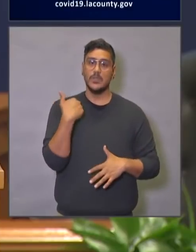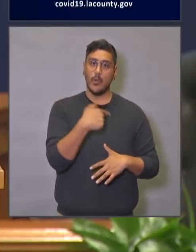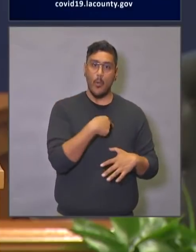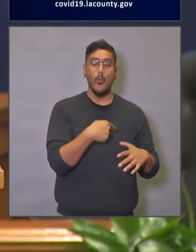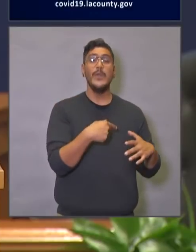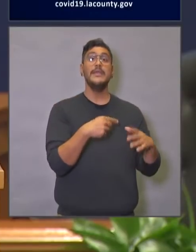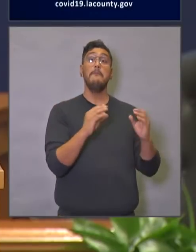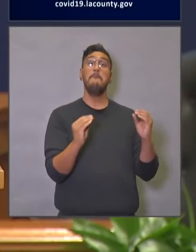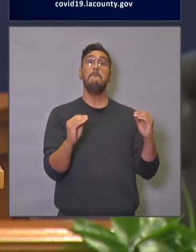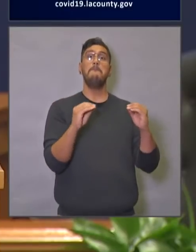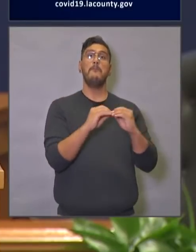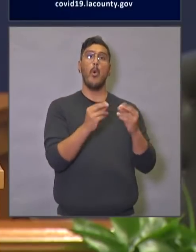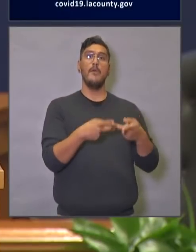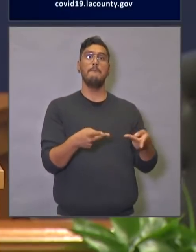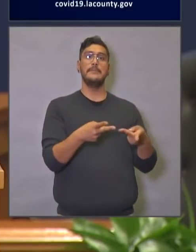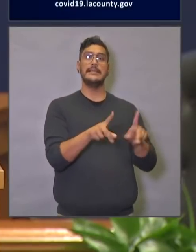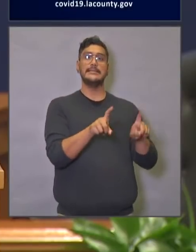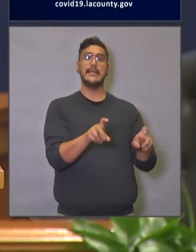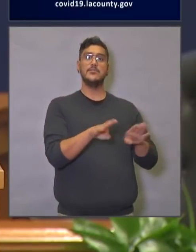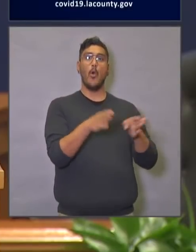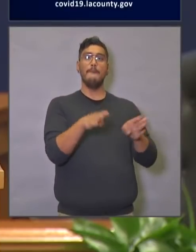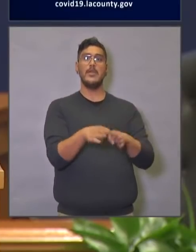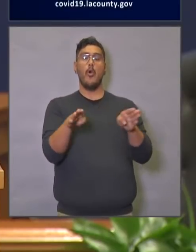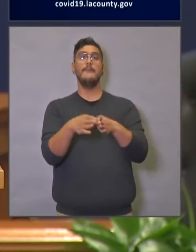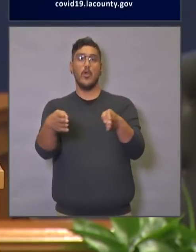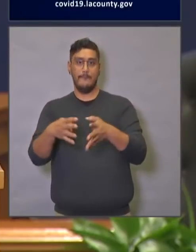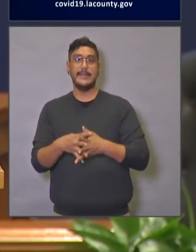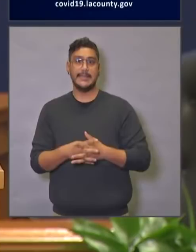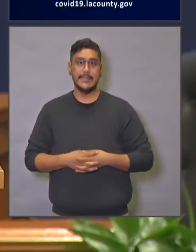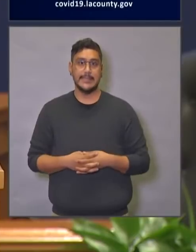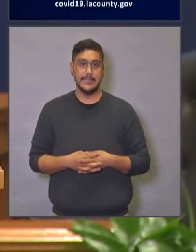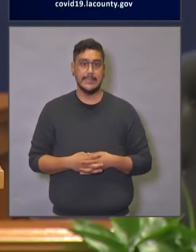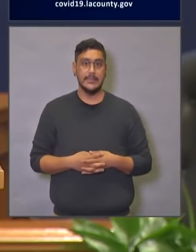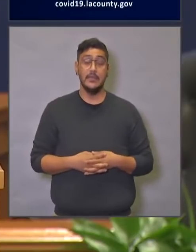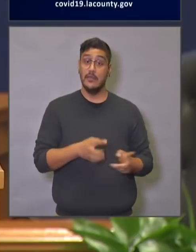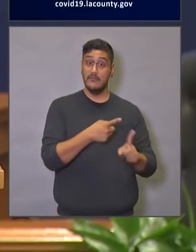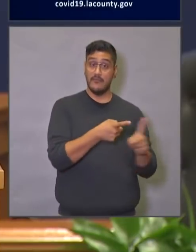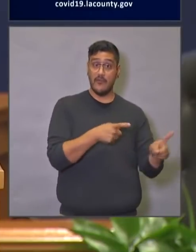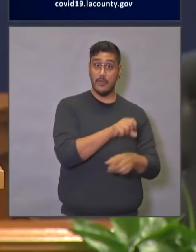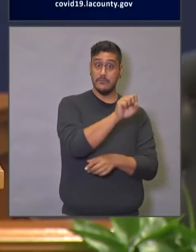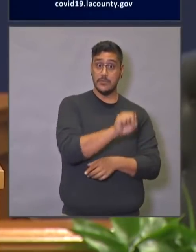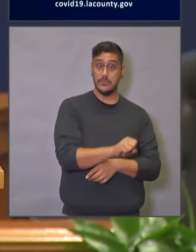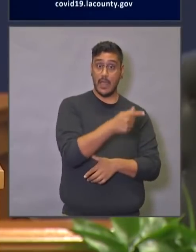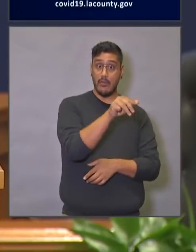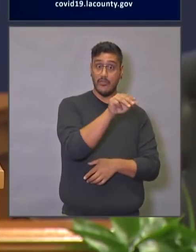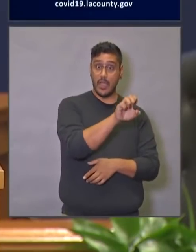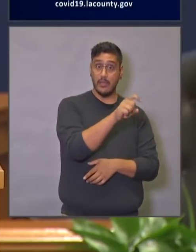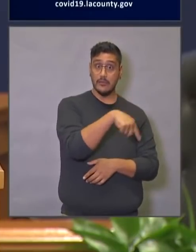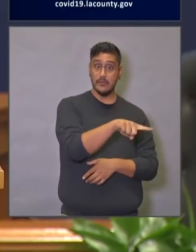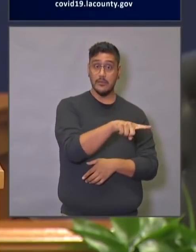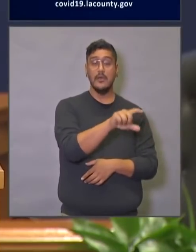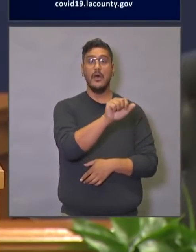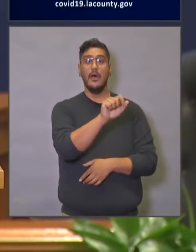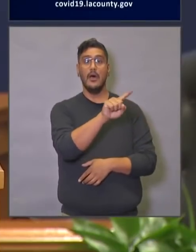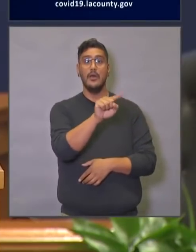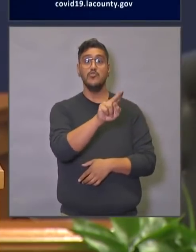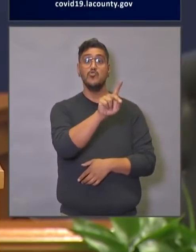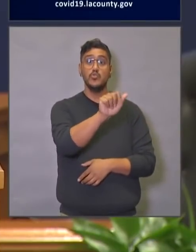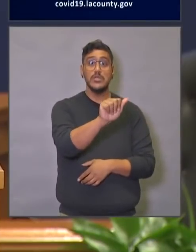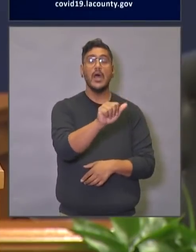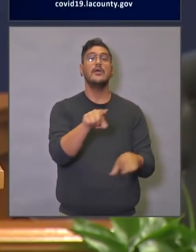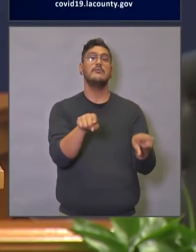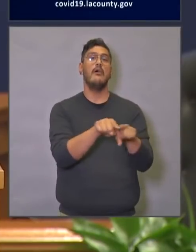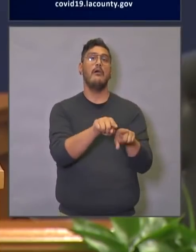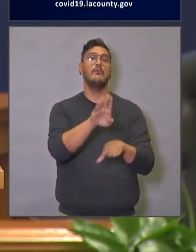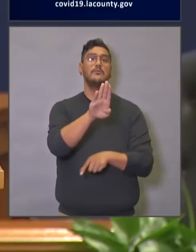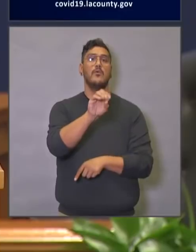pruebas de COVID-19 en áreas de bajos recursos, desde Southgate en la ciudad de Azusa y también en Boyle